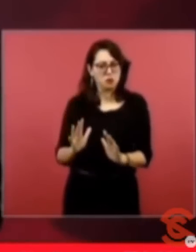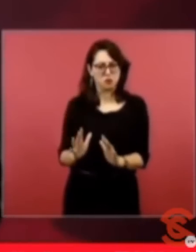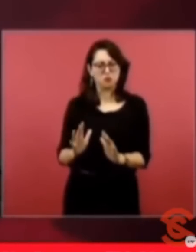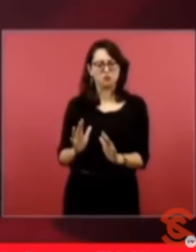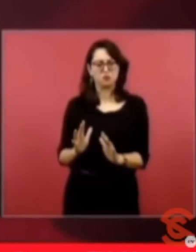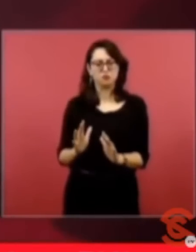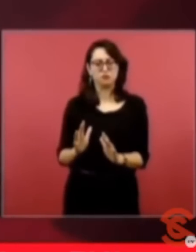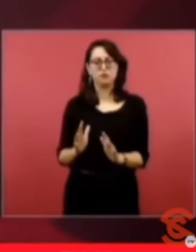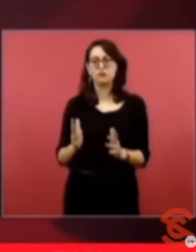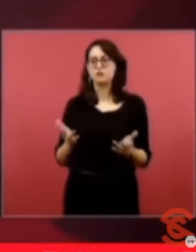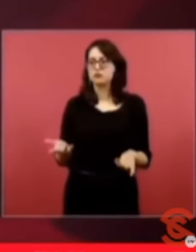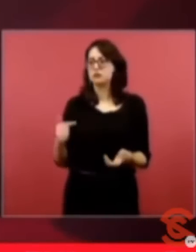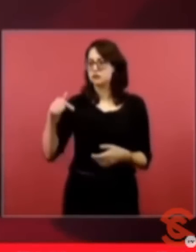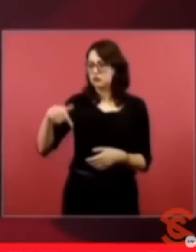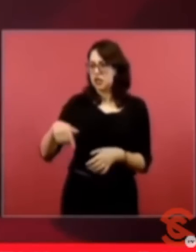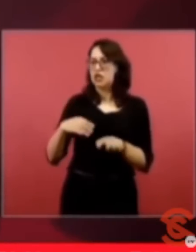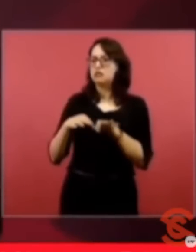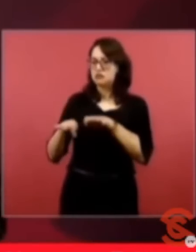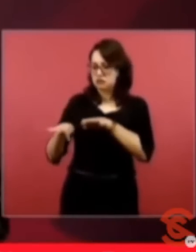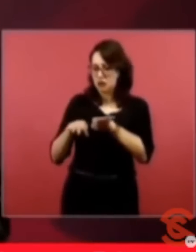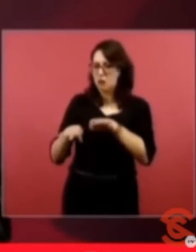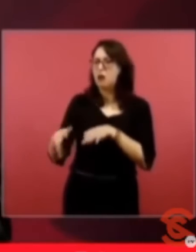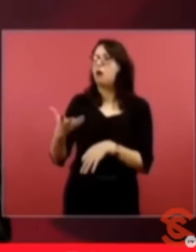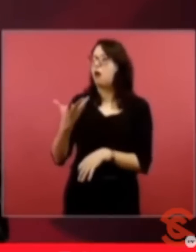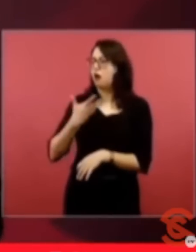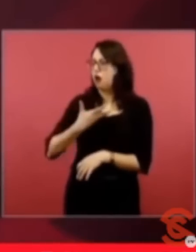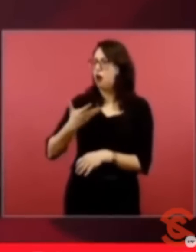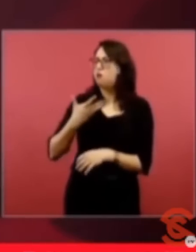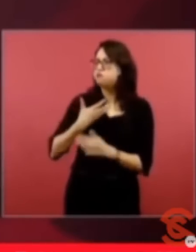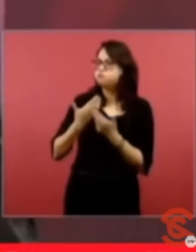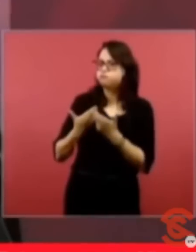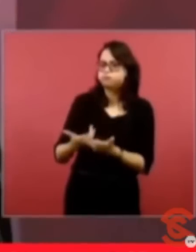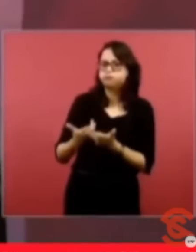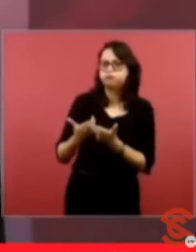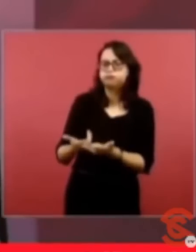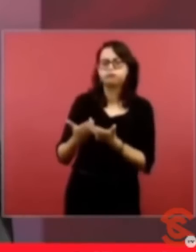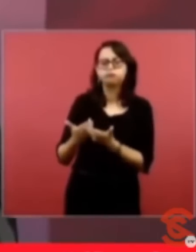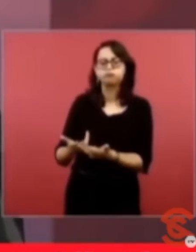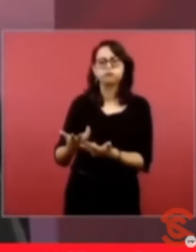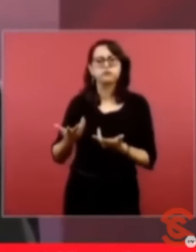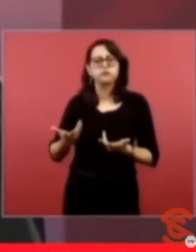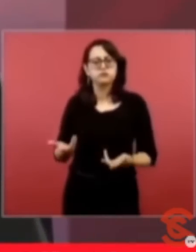Somos de los países con menos desempleo en el mundo.